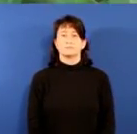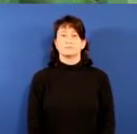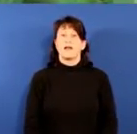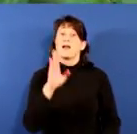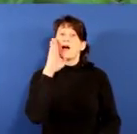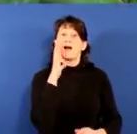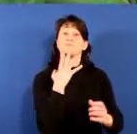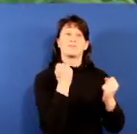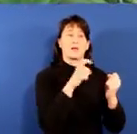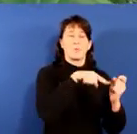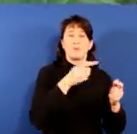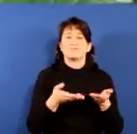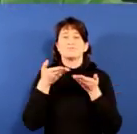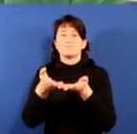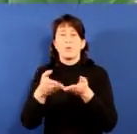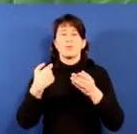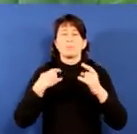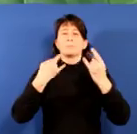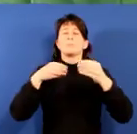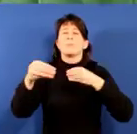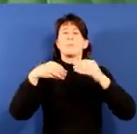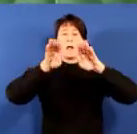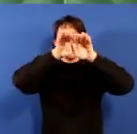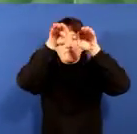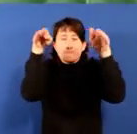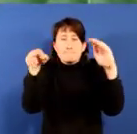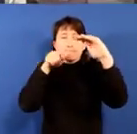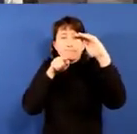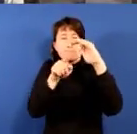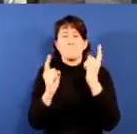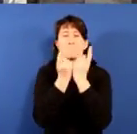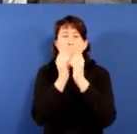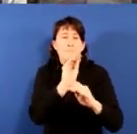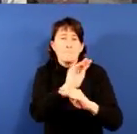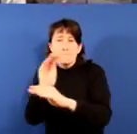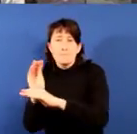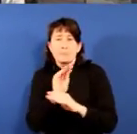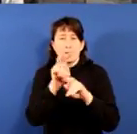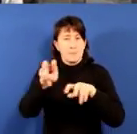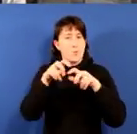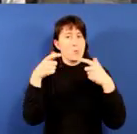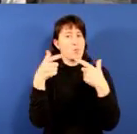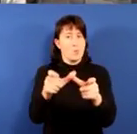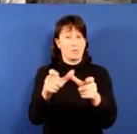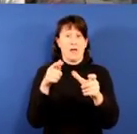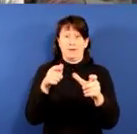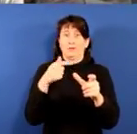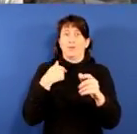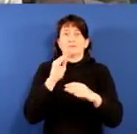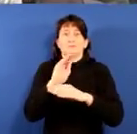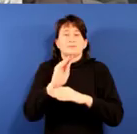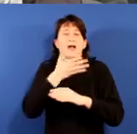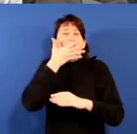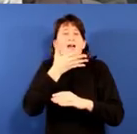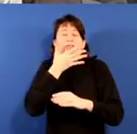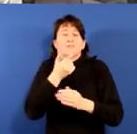ida y vuelta, pues de un lado el desecho del monte se convierte en combustible y por otro posibilita cultivar productos como tomate, pimientos,